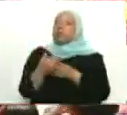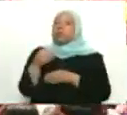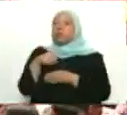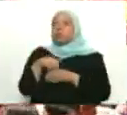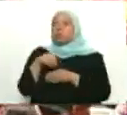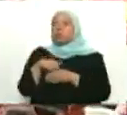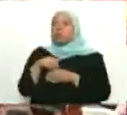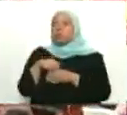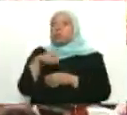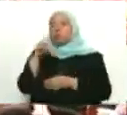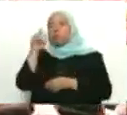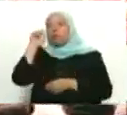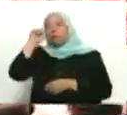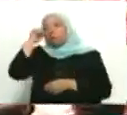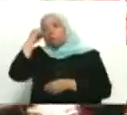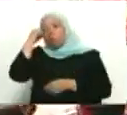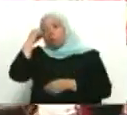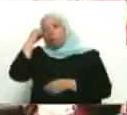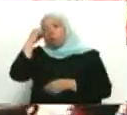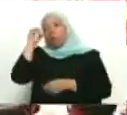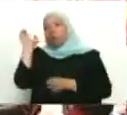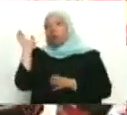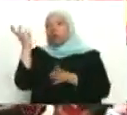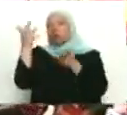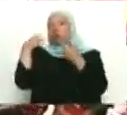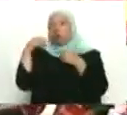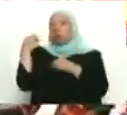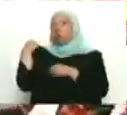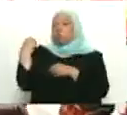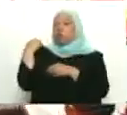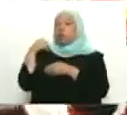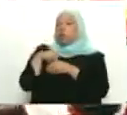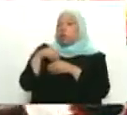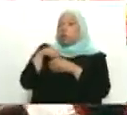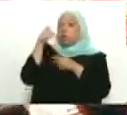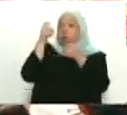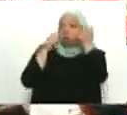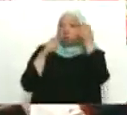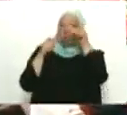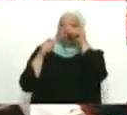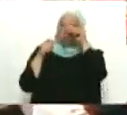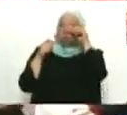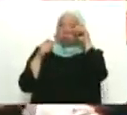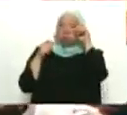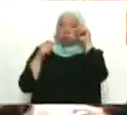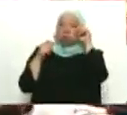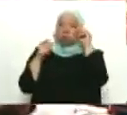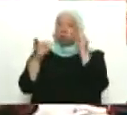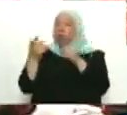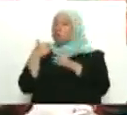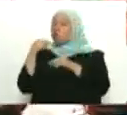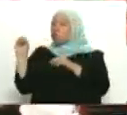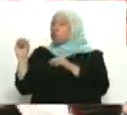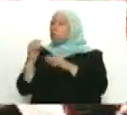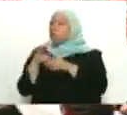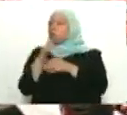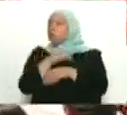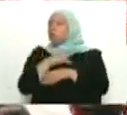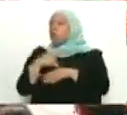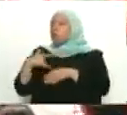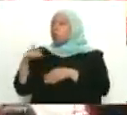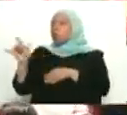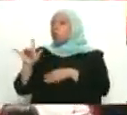ahí es cuando se acuerdan. Y vienen a pedirle el voto al chavismo. Y les dicen, vente conmigo que yo te quiero. Yo te quiero joder,